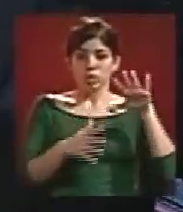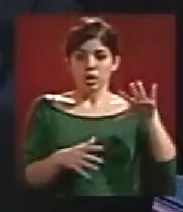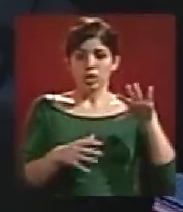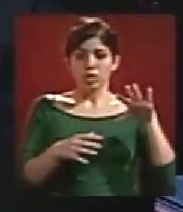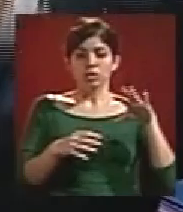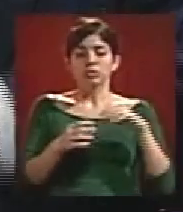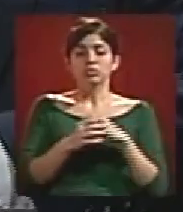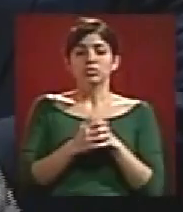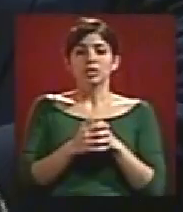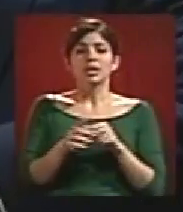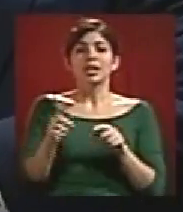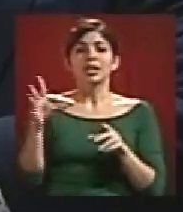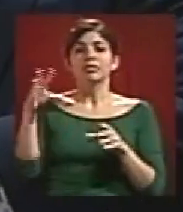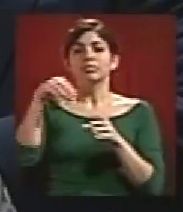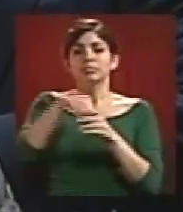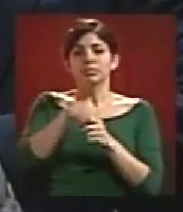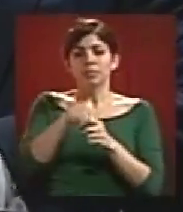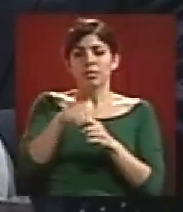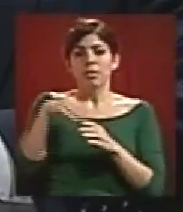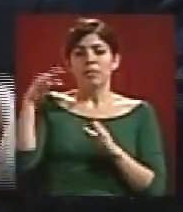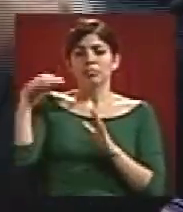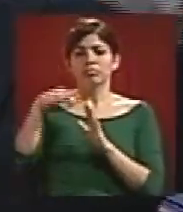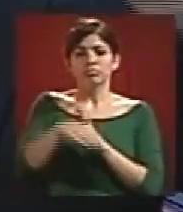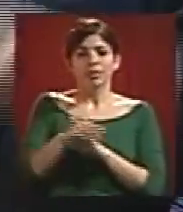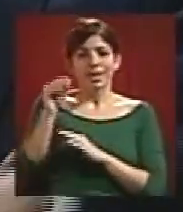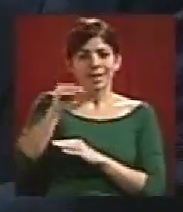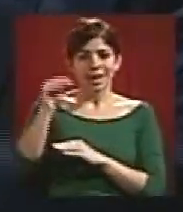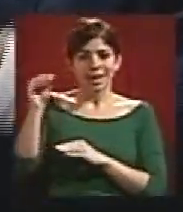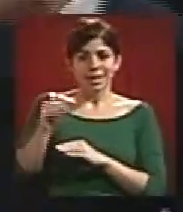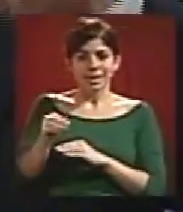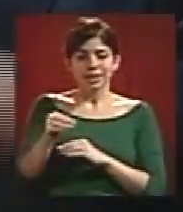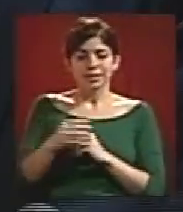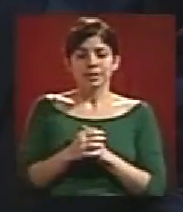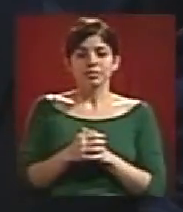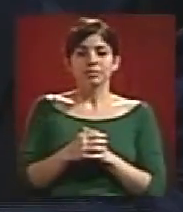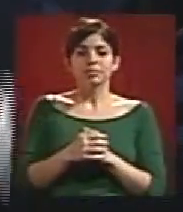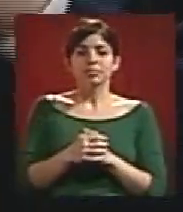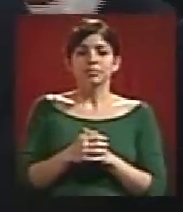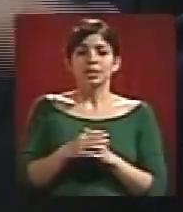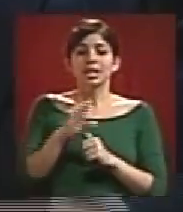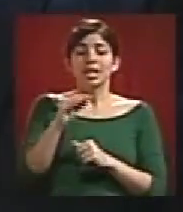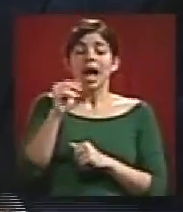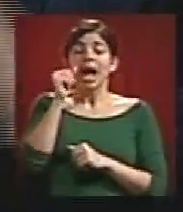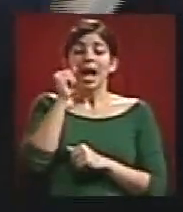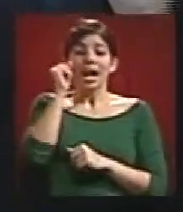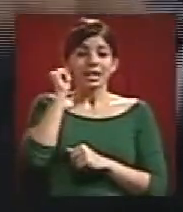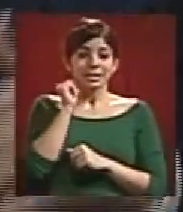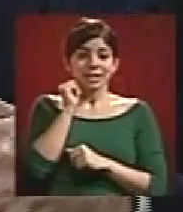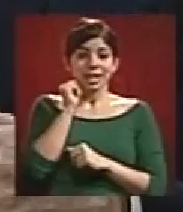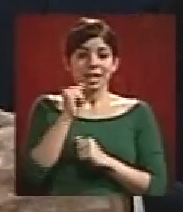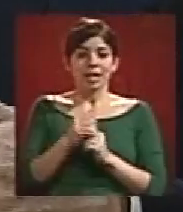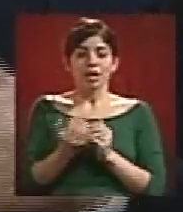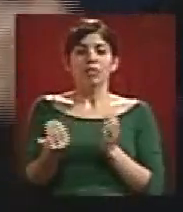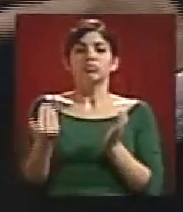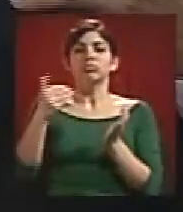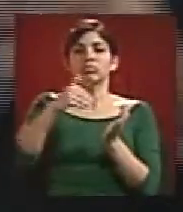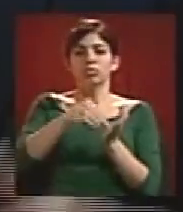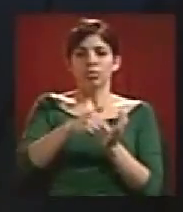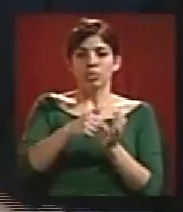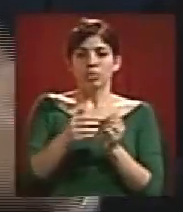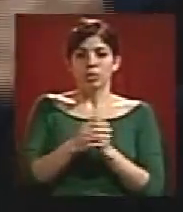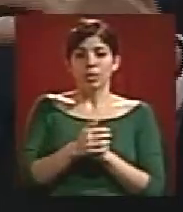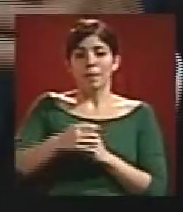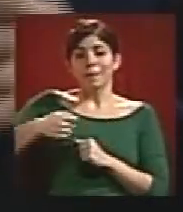otras cosas ha implicado baja de las tasas de interés, y el día de ayer volvió